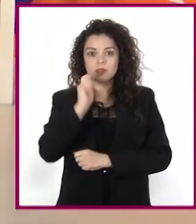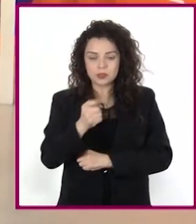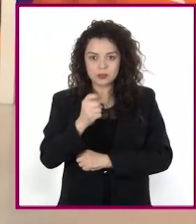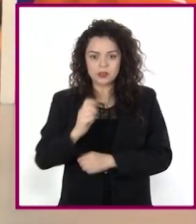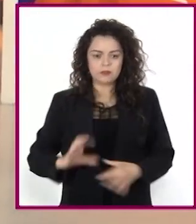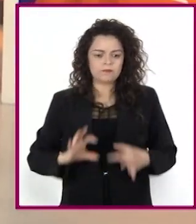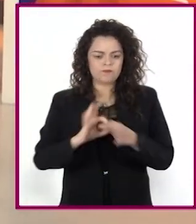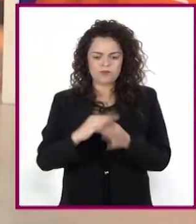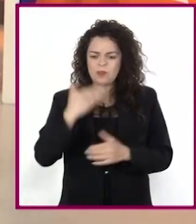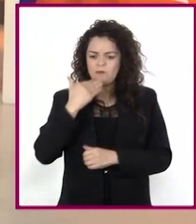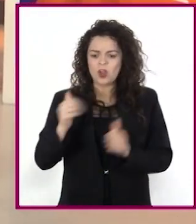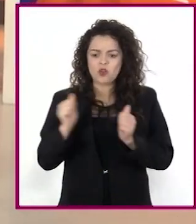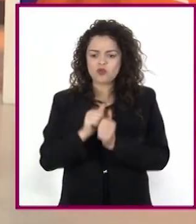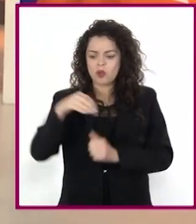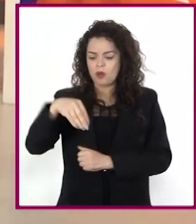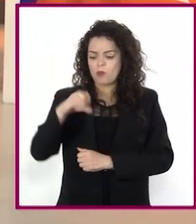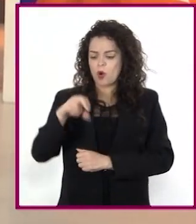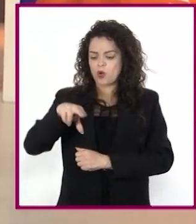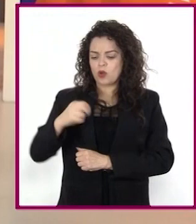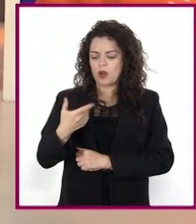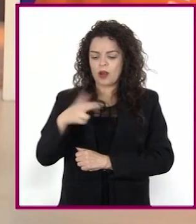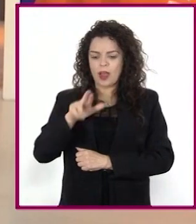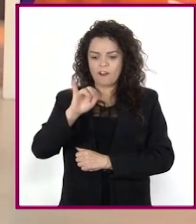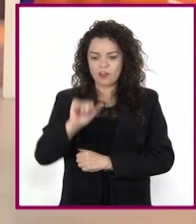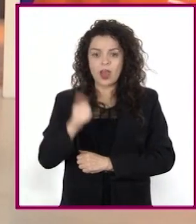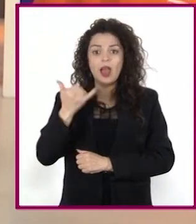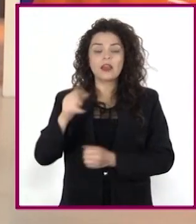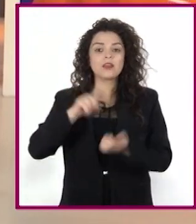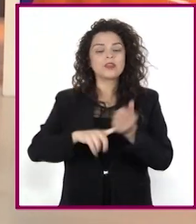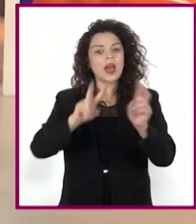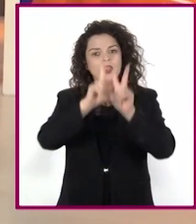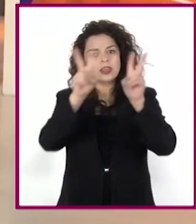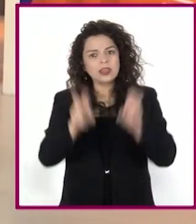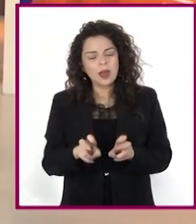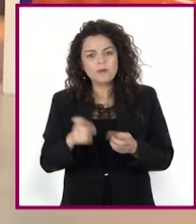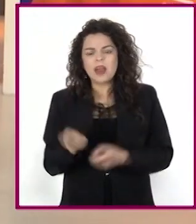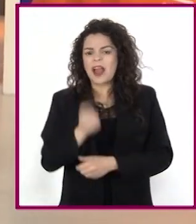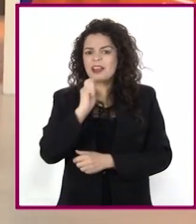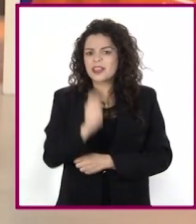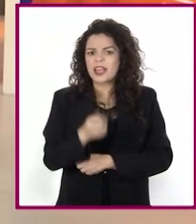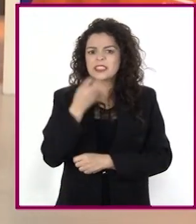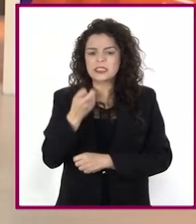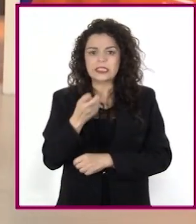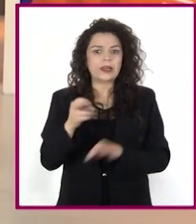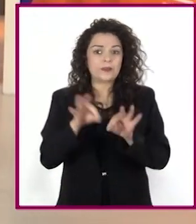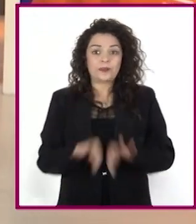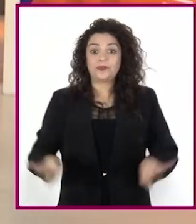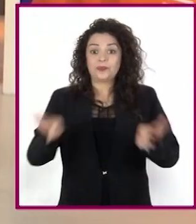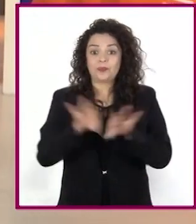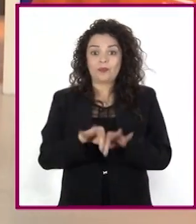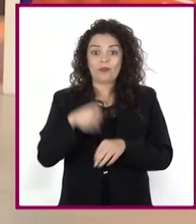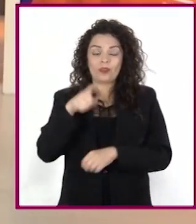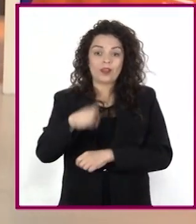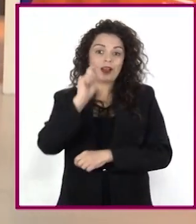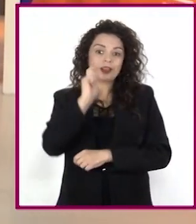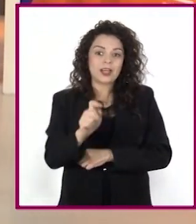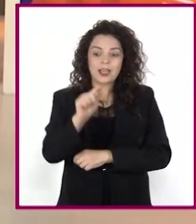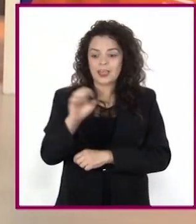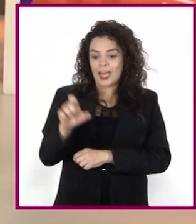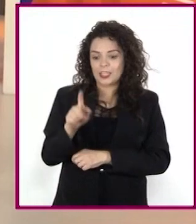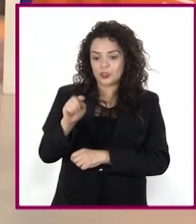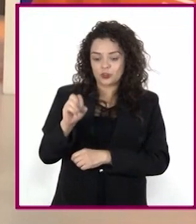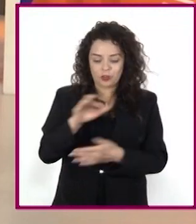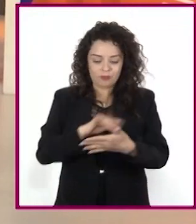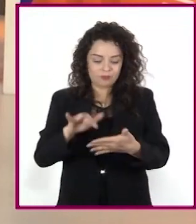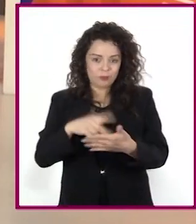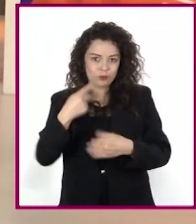monografía. Además, analizaremos la progresión temática, que es un componente primordial de esta clase de textos. Me parece muy bien,